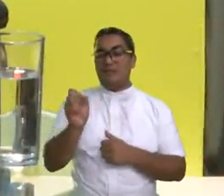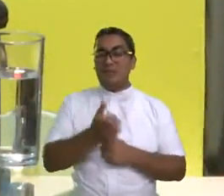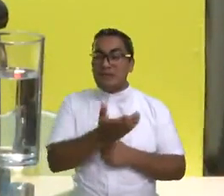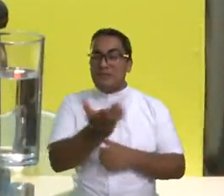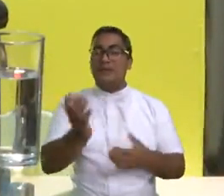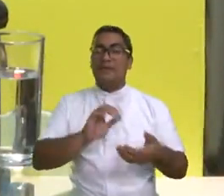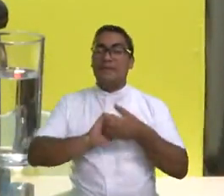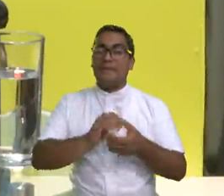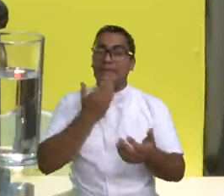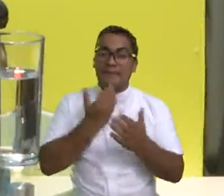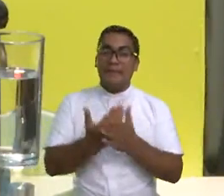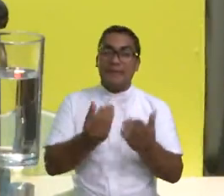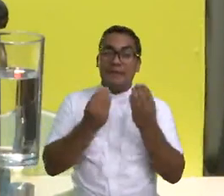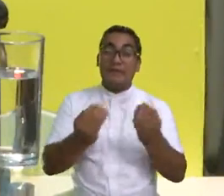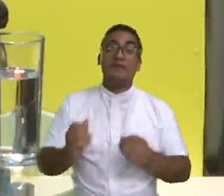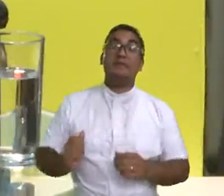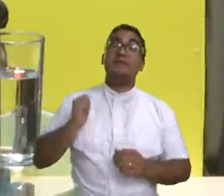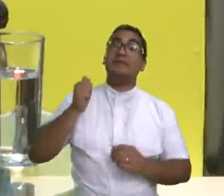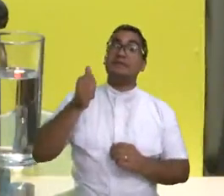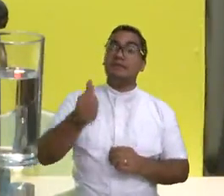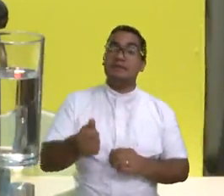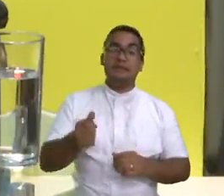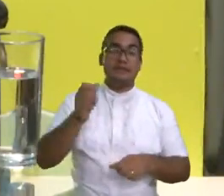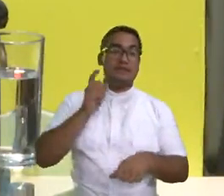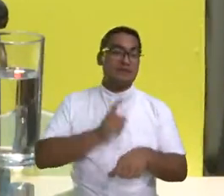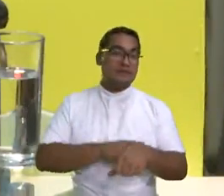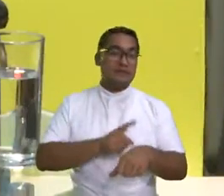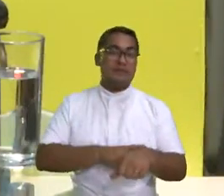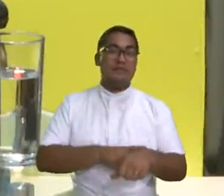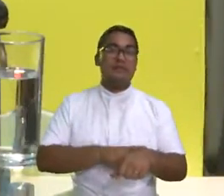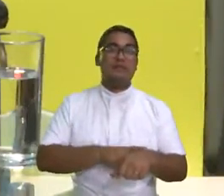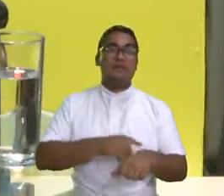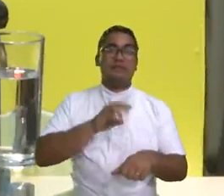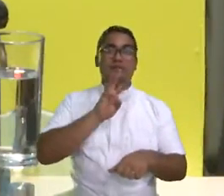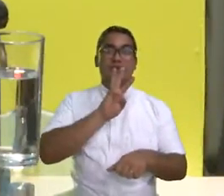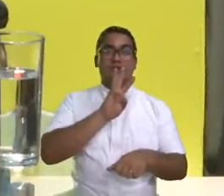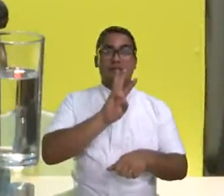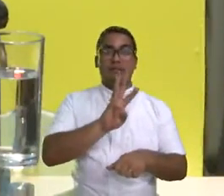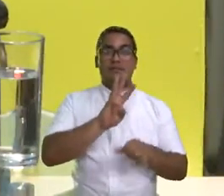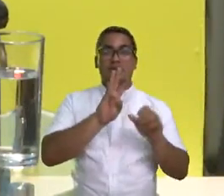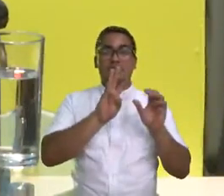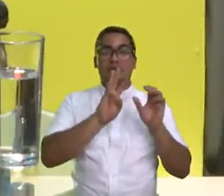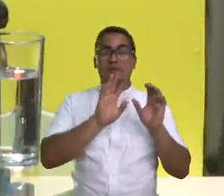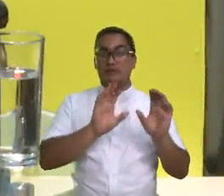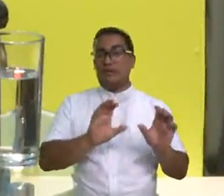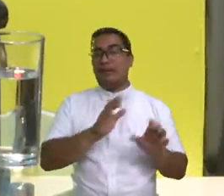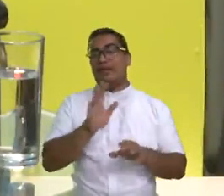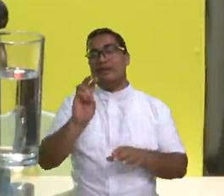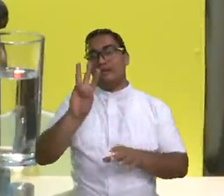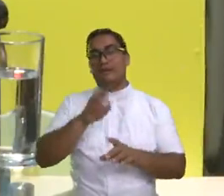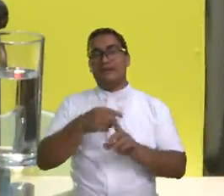sintonía. Le esperamos al día de mañana, a esta misma hora, para seguir